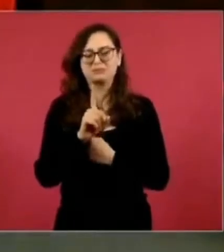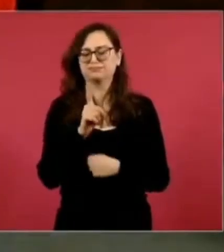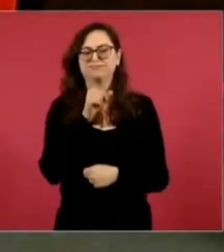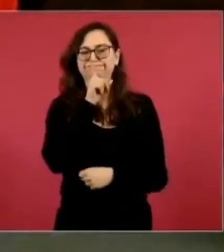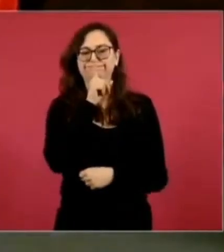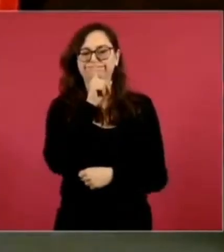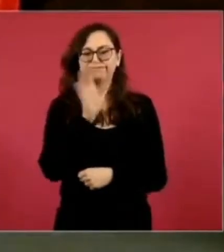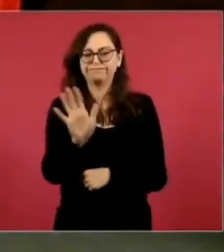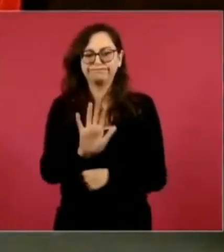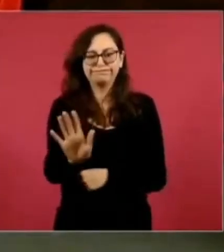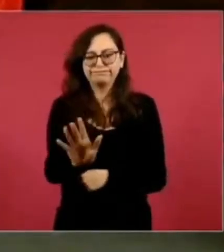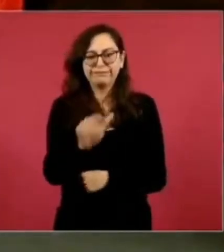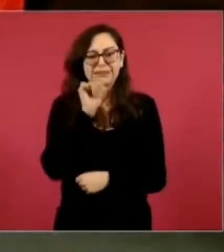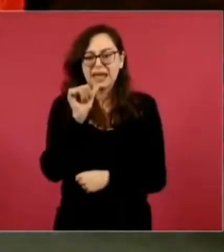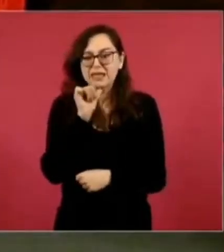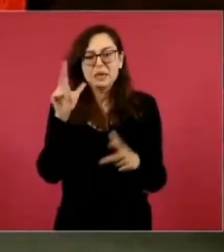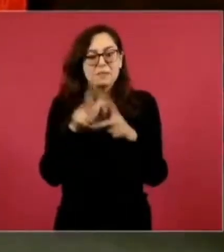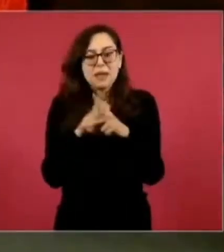es nada más